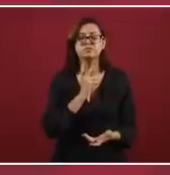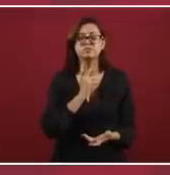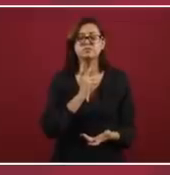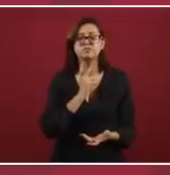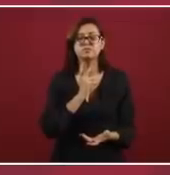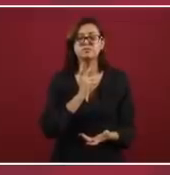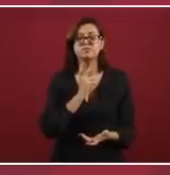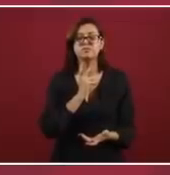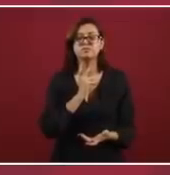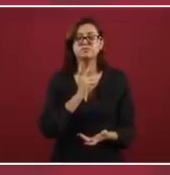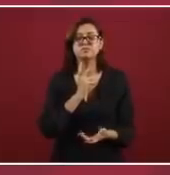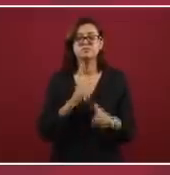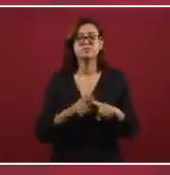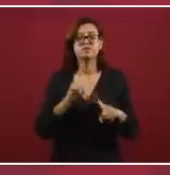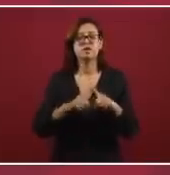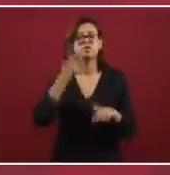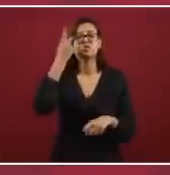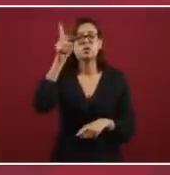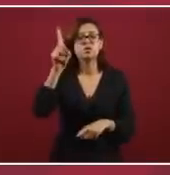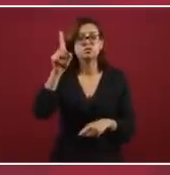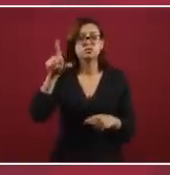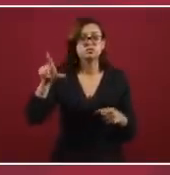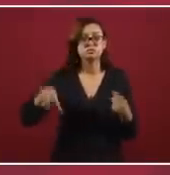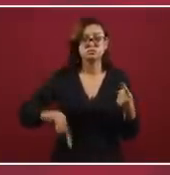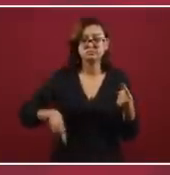no es del gobierno.